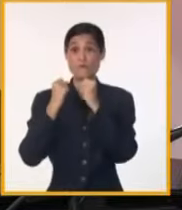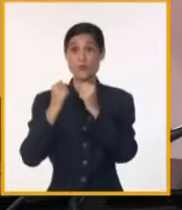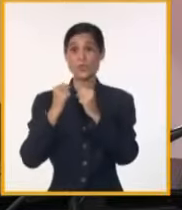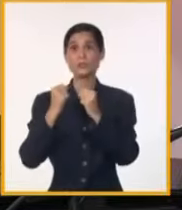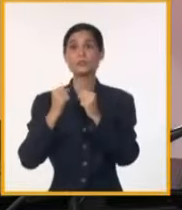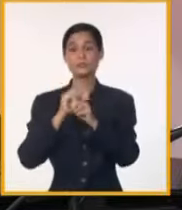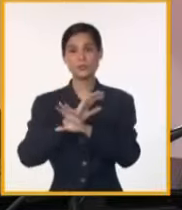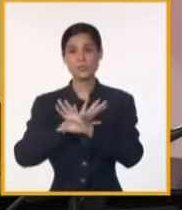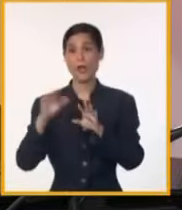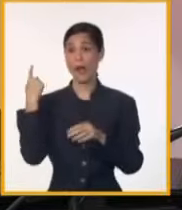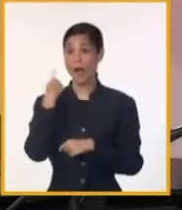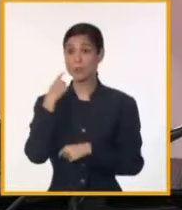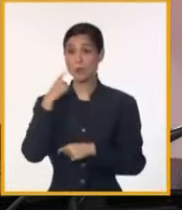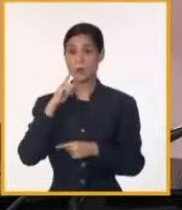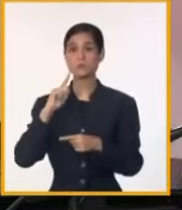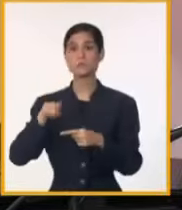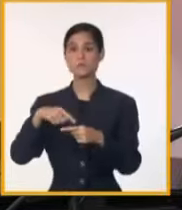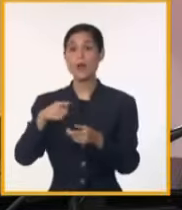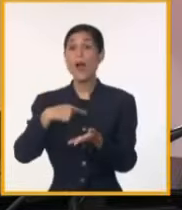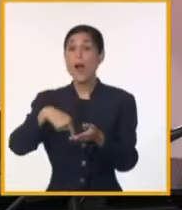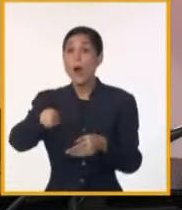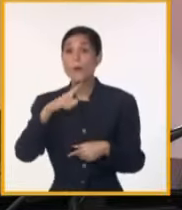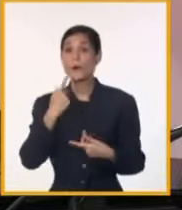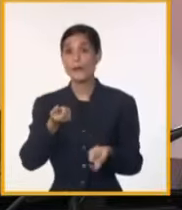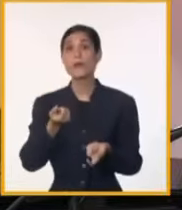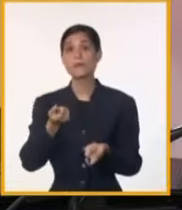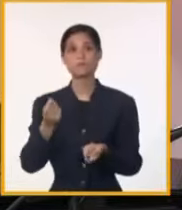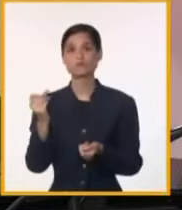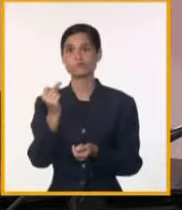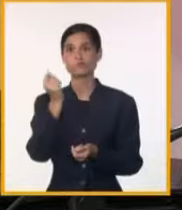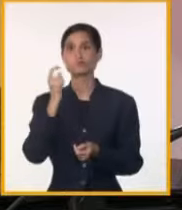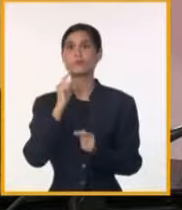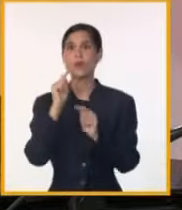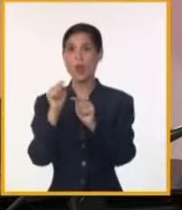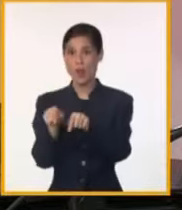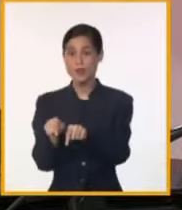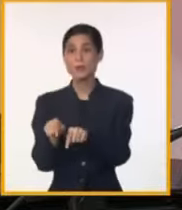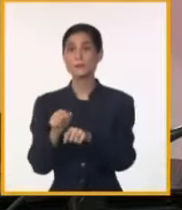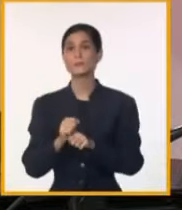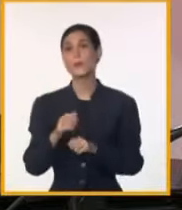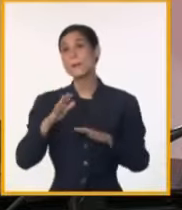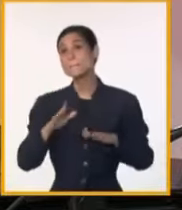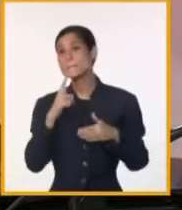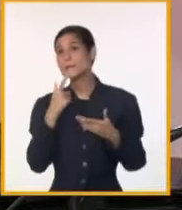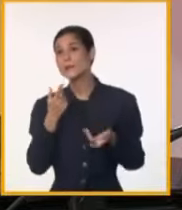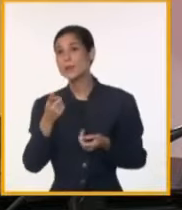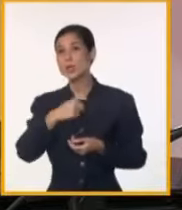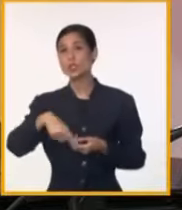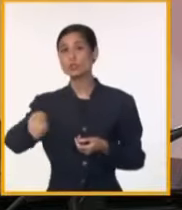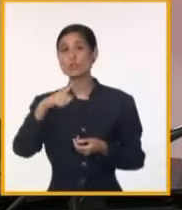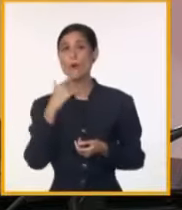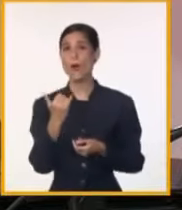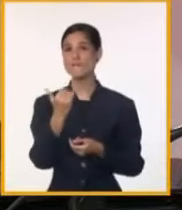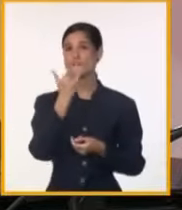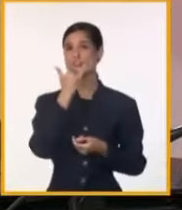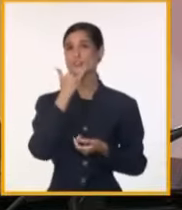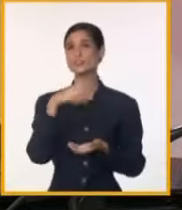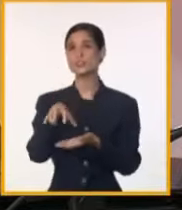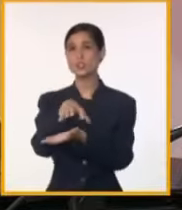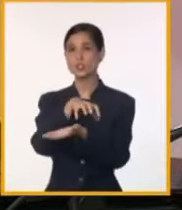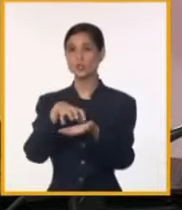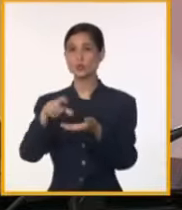ciclones tropicales en nuestra región y se espera que tenga impacto fundamental en la Península de